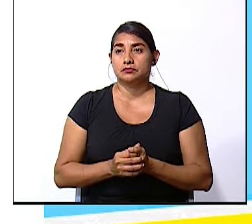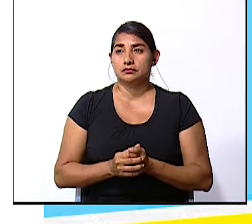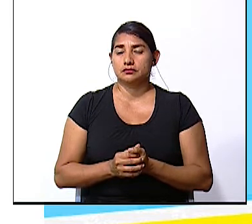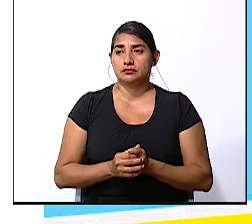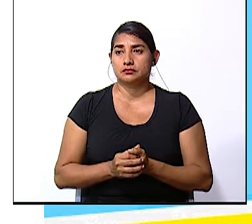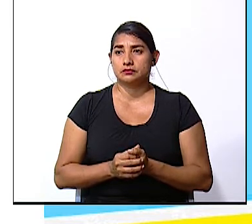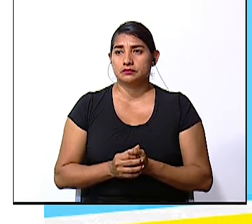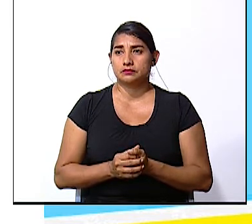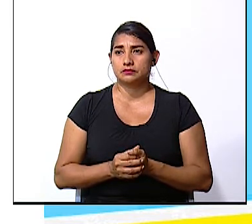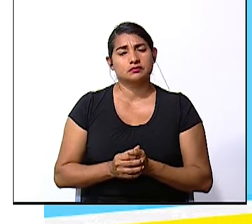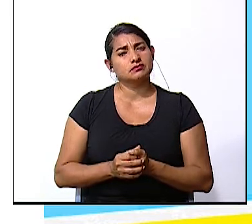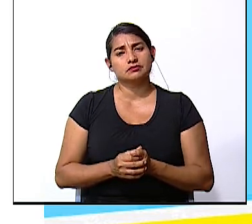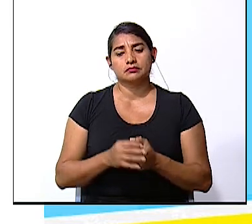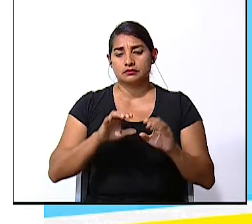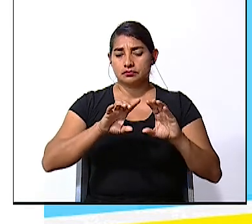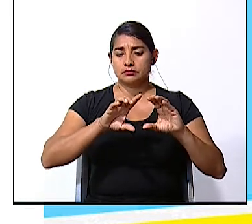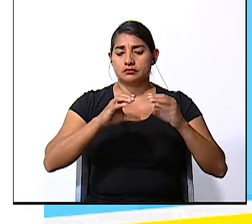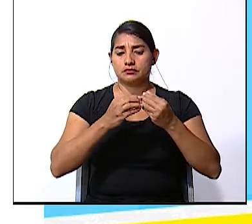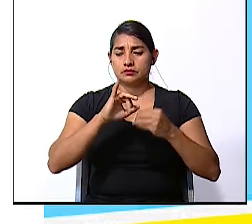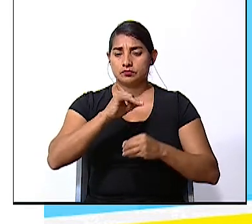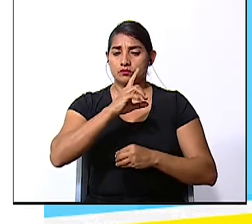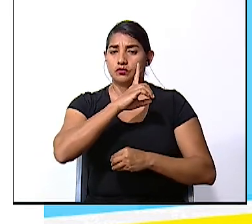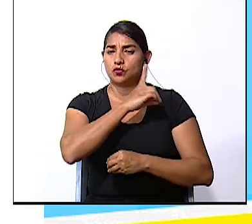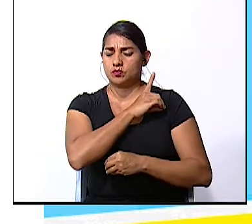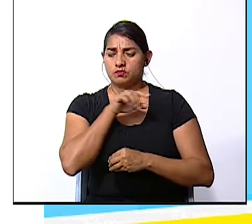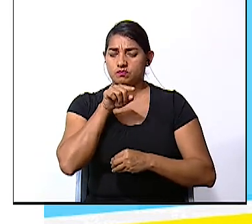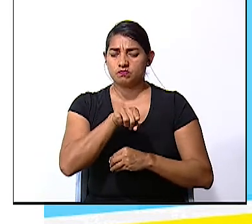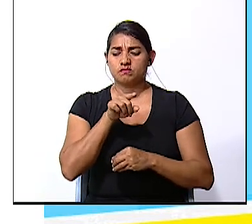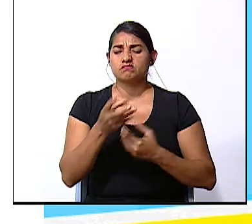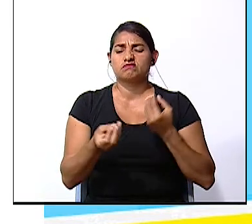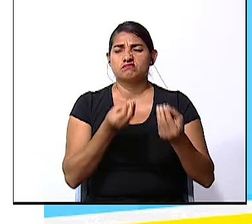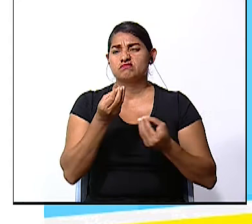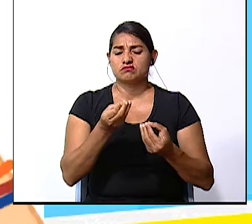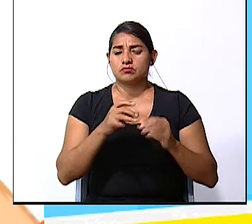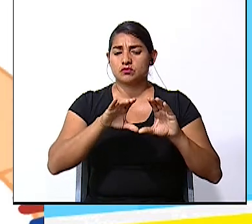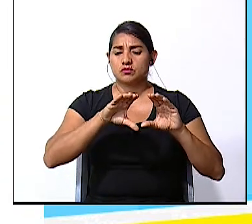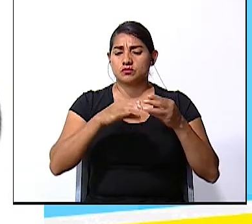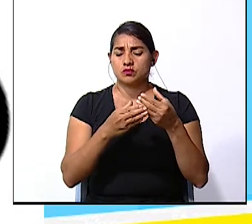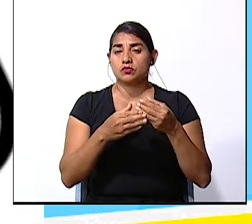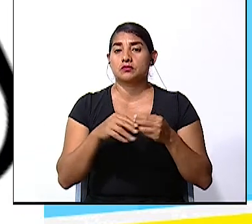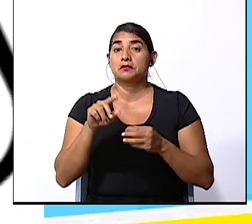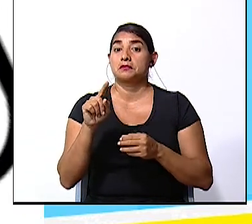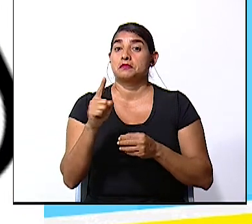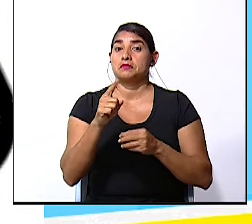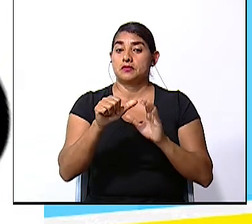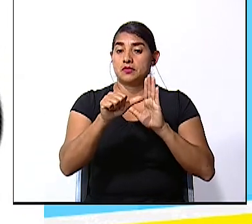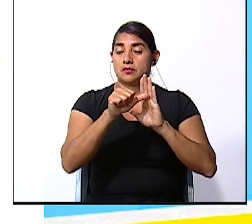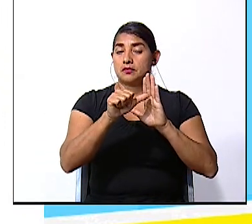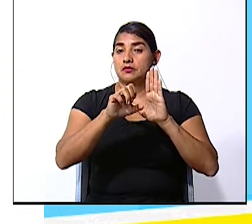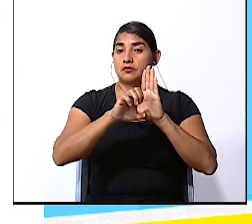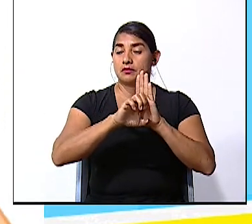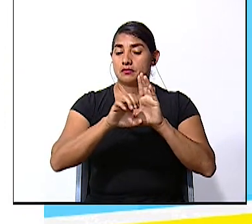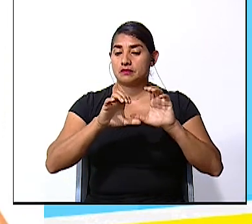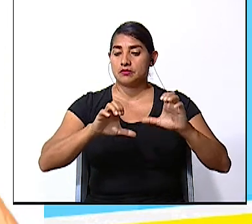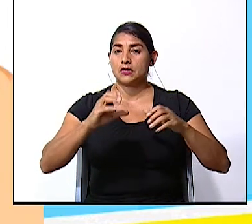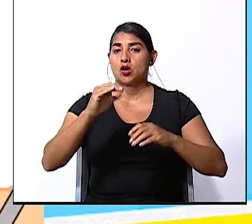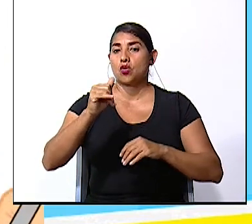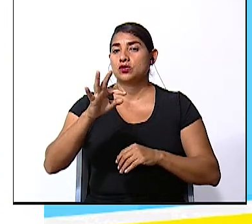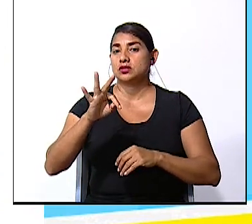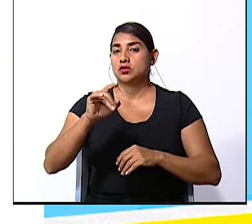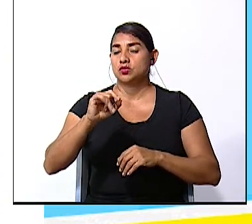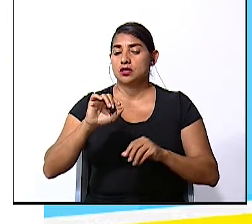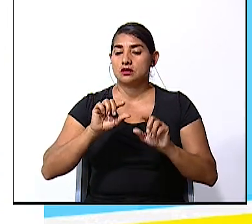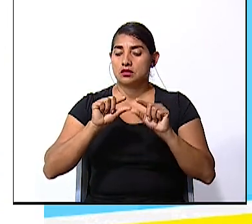¿Qué fue la Junta de Delegados? La Junta de Delegados fue la primera asamblea constituyente reunida en Costa